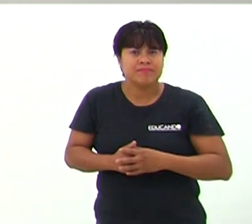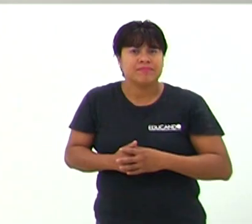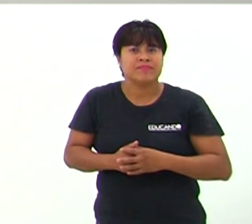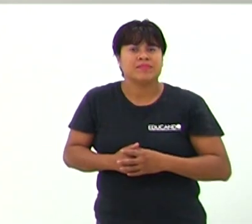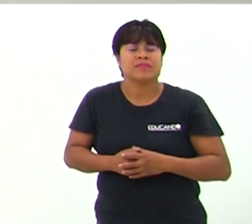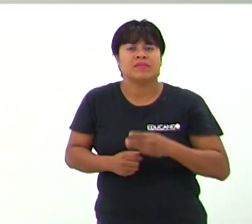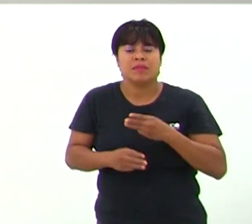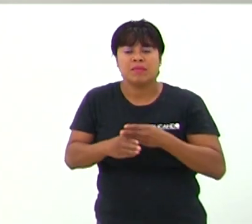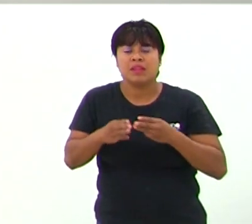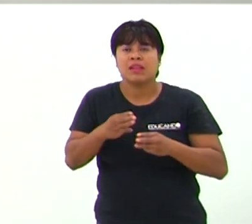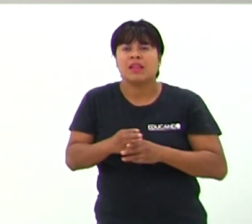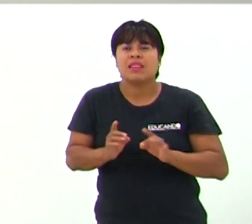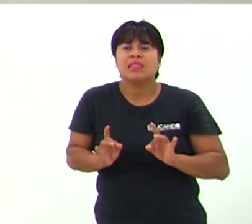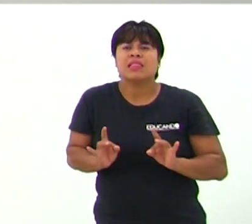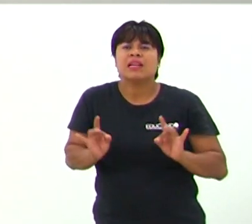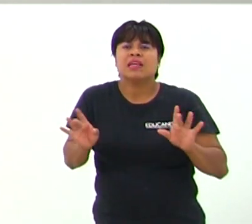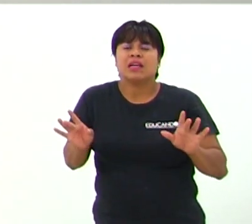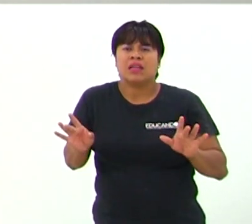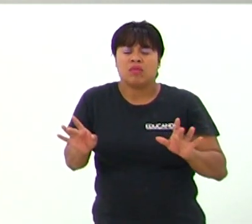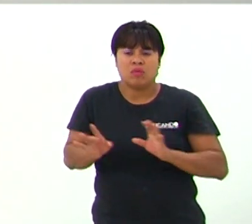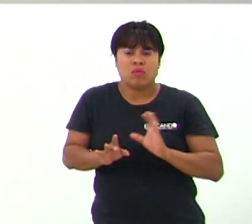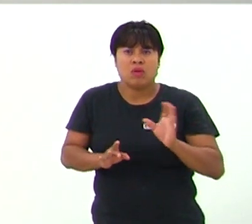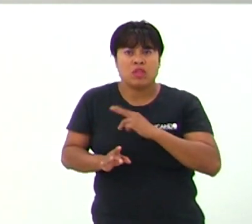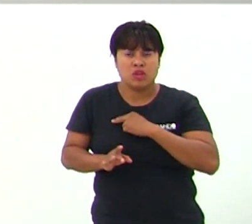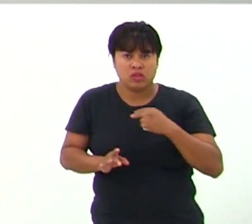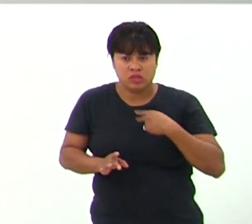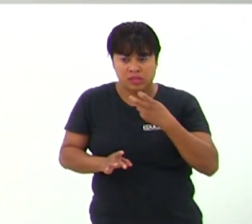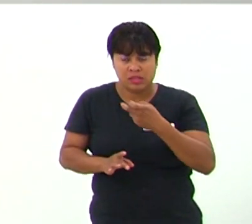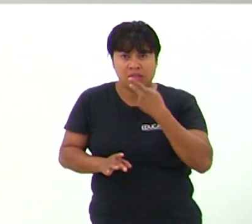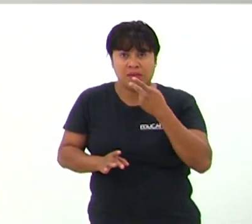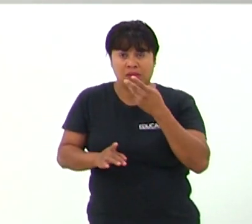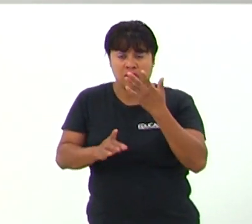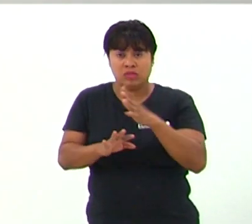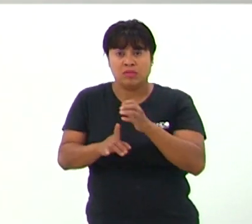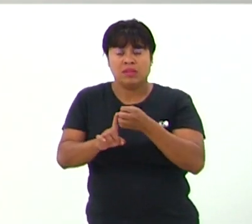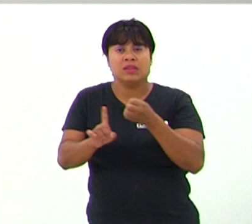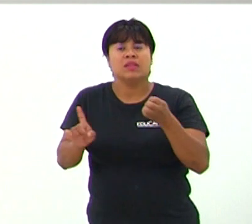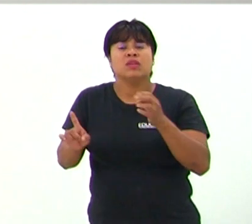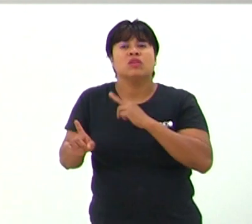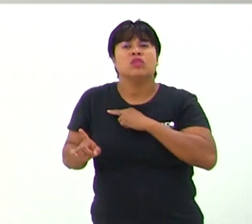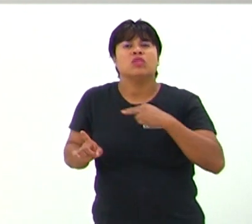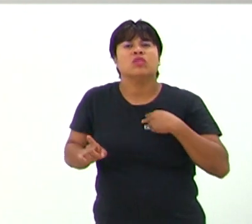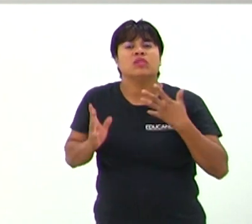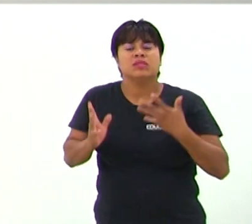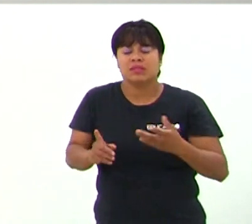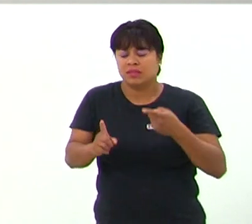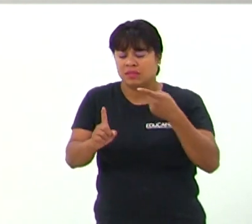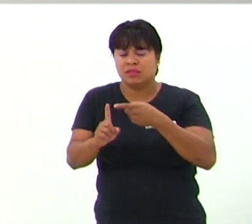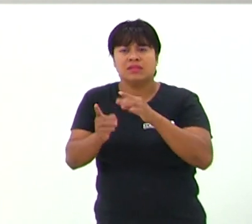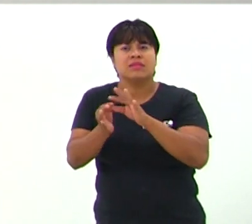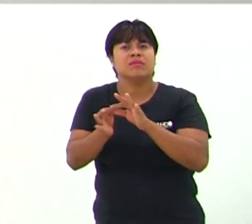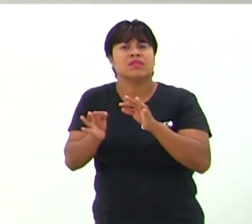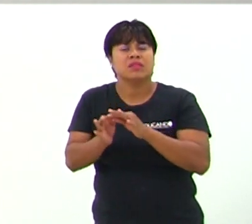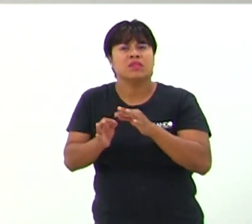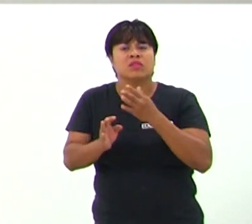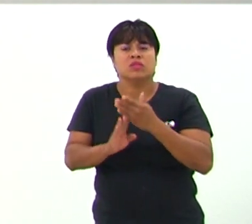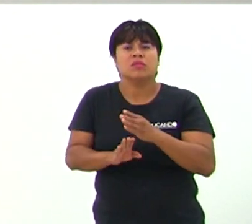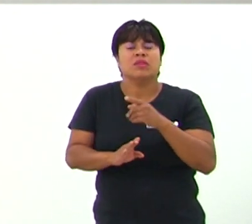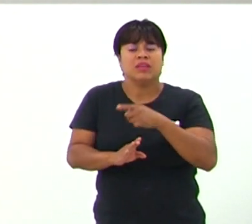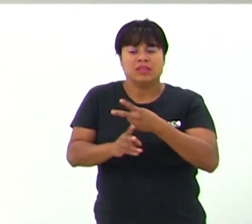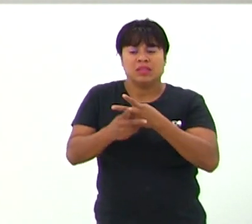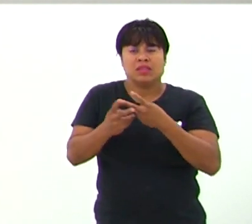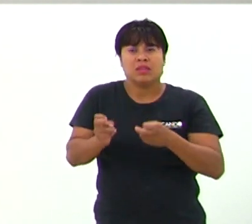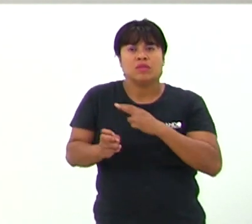De material delicado, cuando hablamos de esta frase, nos estamos refiriendo a que el adjetivo